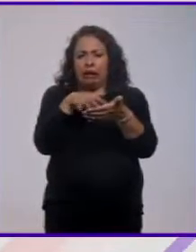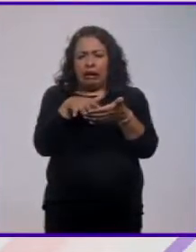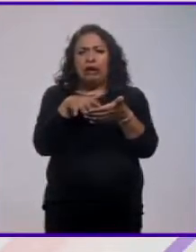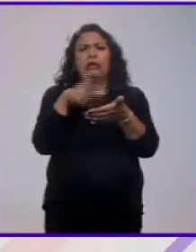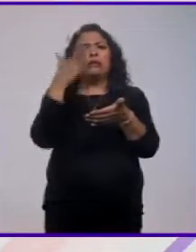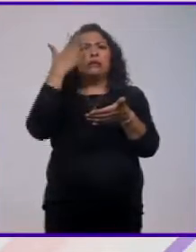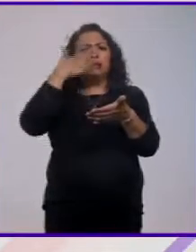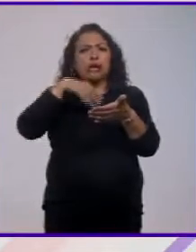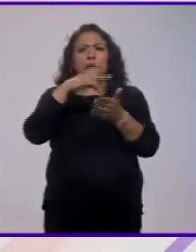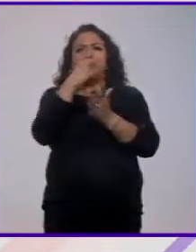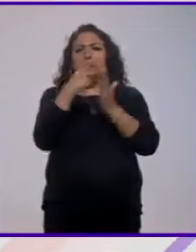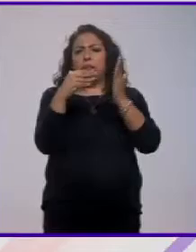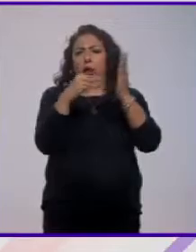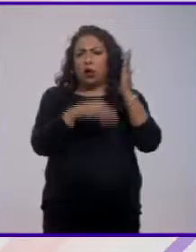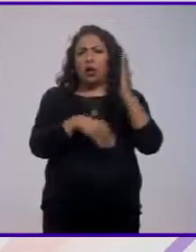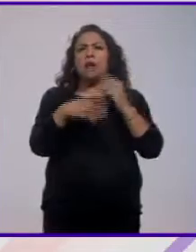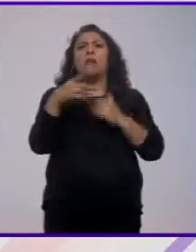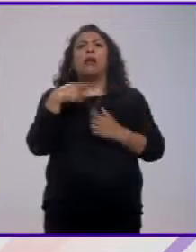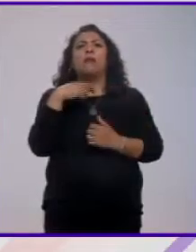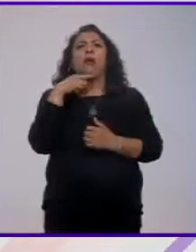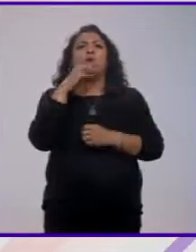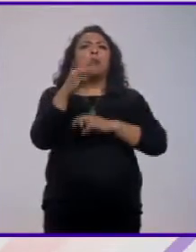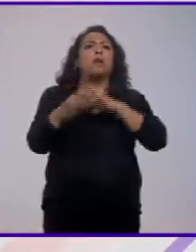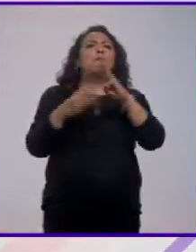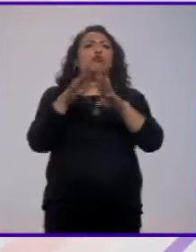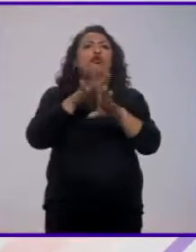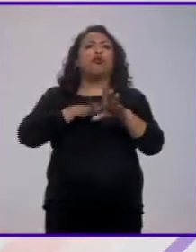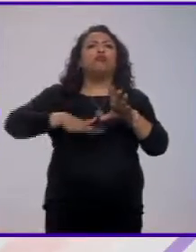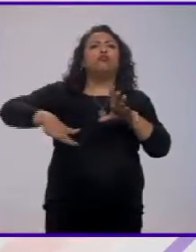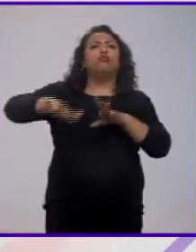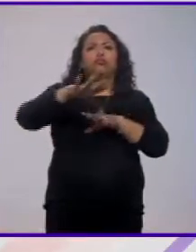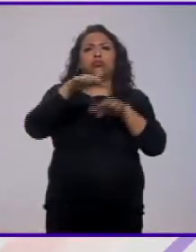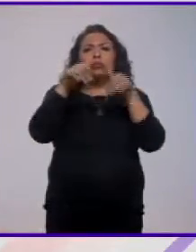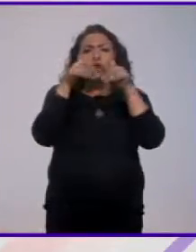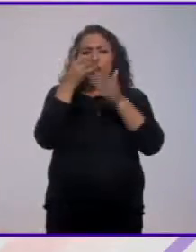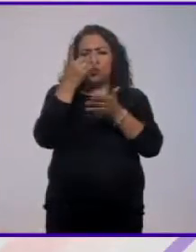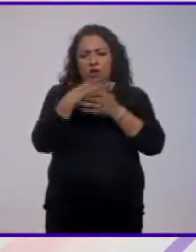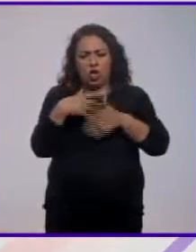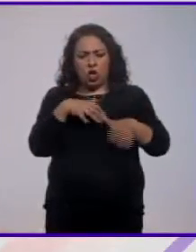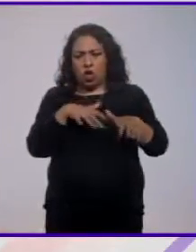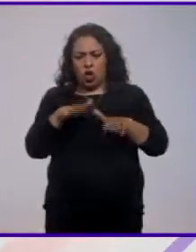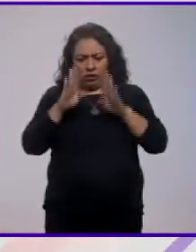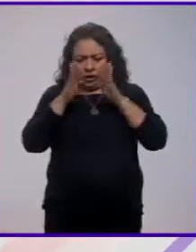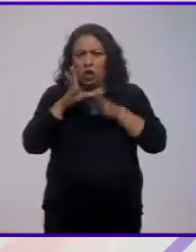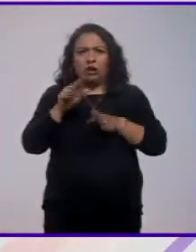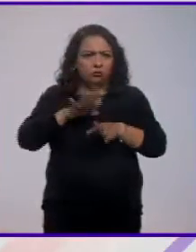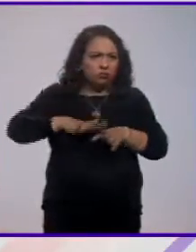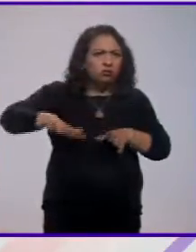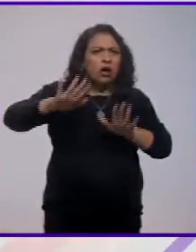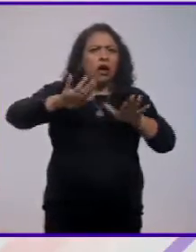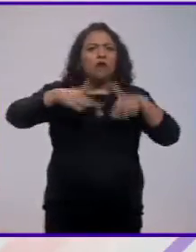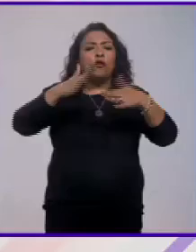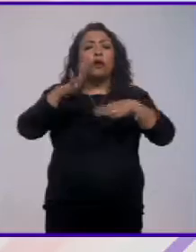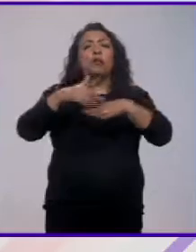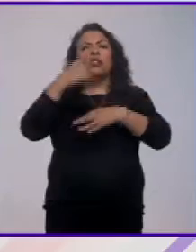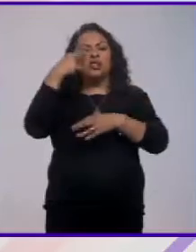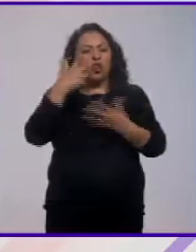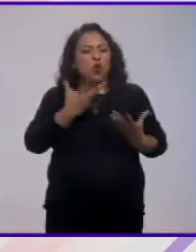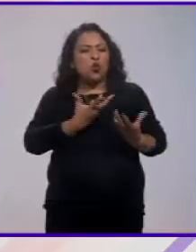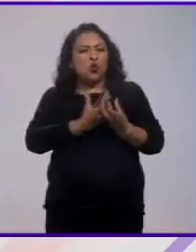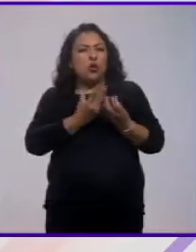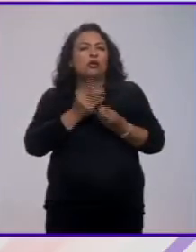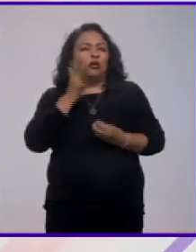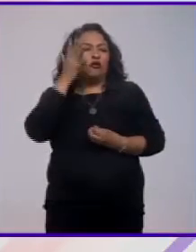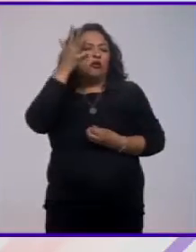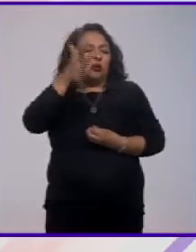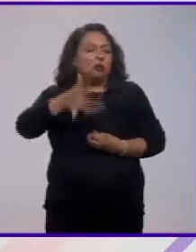también sabe hacer programas y que también se preocupa del mundo alrededor, no solamente de su instrumento. Y por ello, creo que vamos a hacer muchas cosas en el futuro,